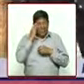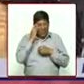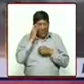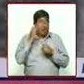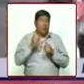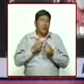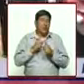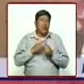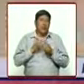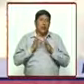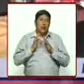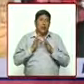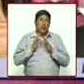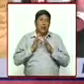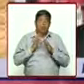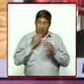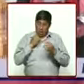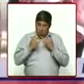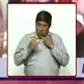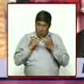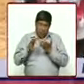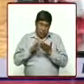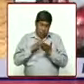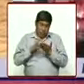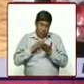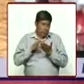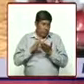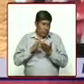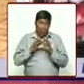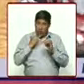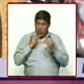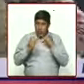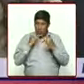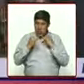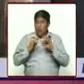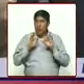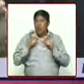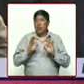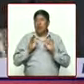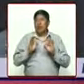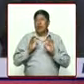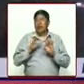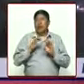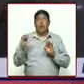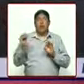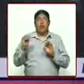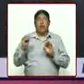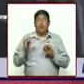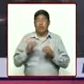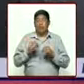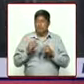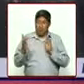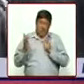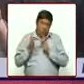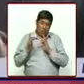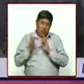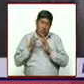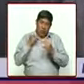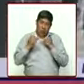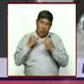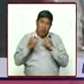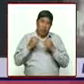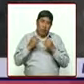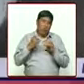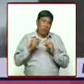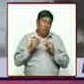es mantenernos informados, usar fuentes de información fidedignas, corroborar la información, no